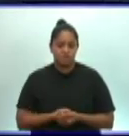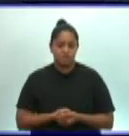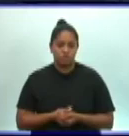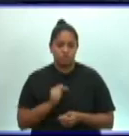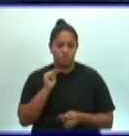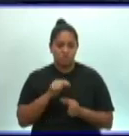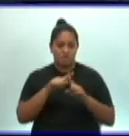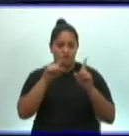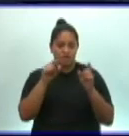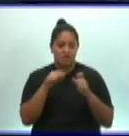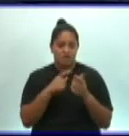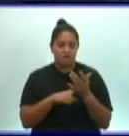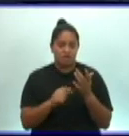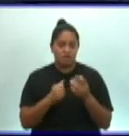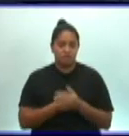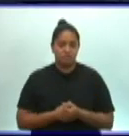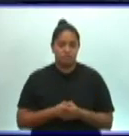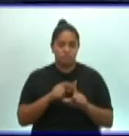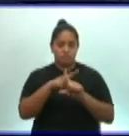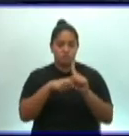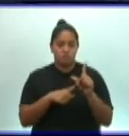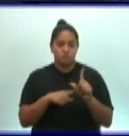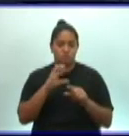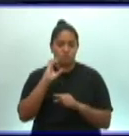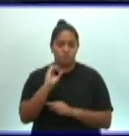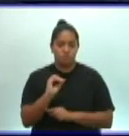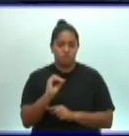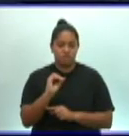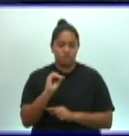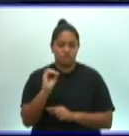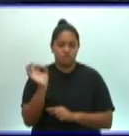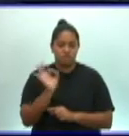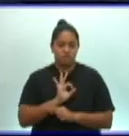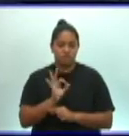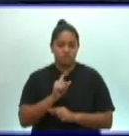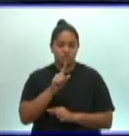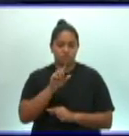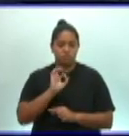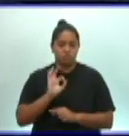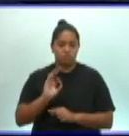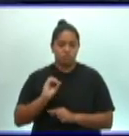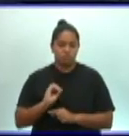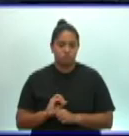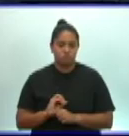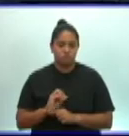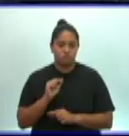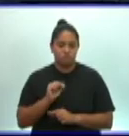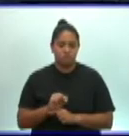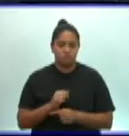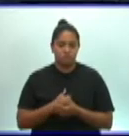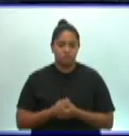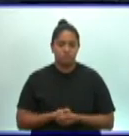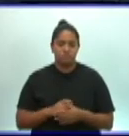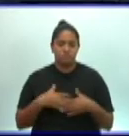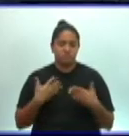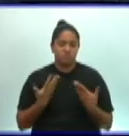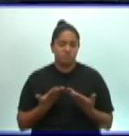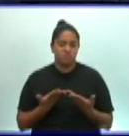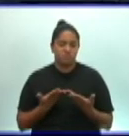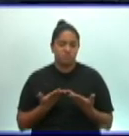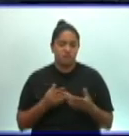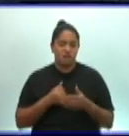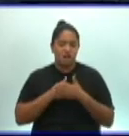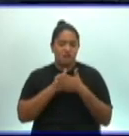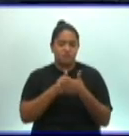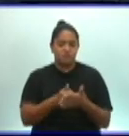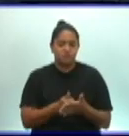penetrase formando un ángulo de 0 grados o 180 con respecto a las líneas de inducción, ¿qué le sucedería a la fuerza que ejerce el